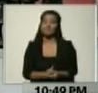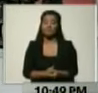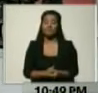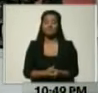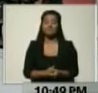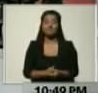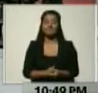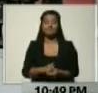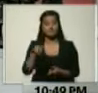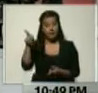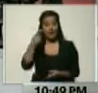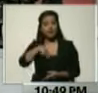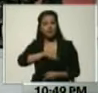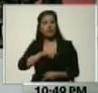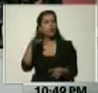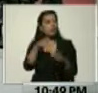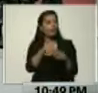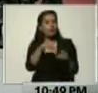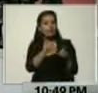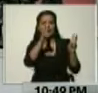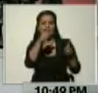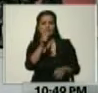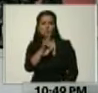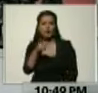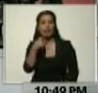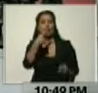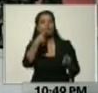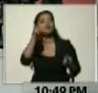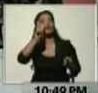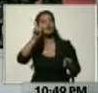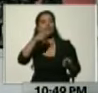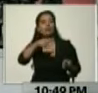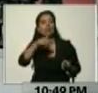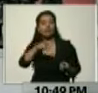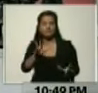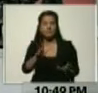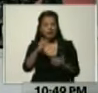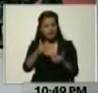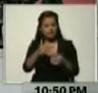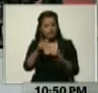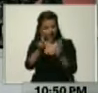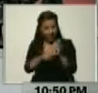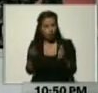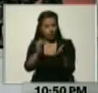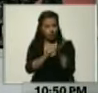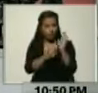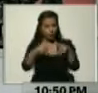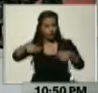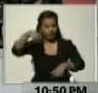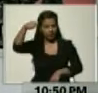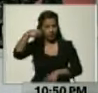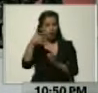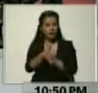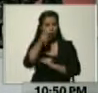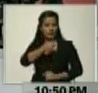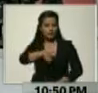ese es Rajoy metiéndose en los asuntos internos de Venezuela. Más adelante tenemos otras cositas de Rajoy ahí con esos videos, con esas declaraciones, ¿no?